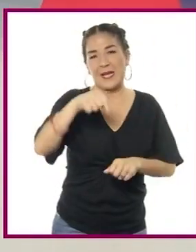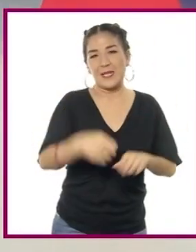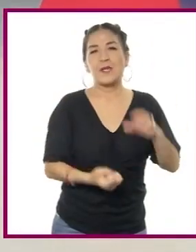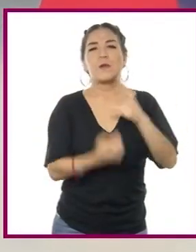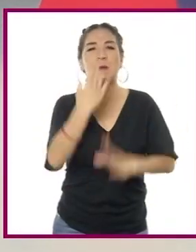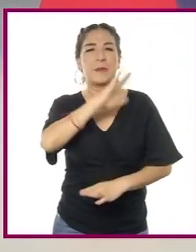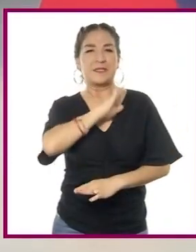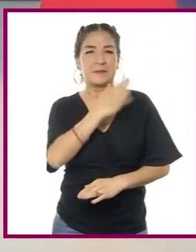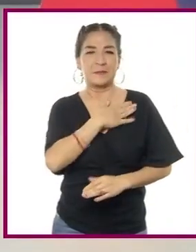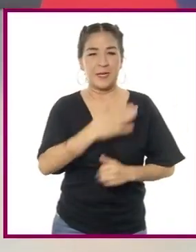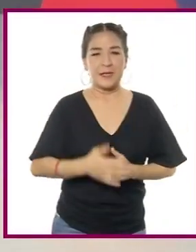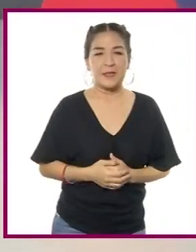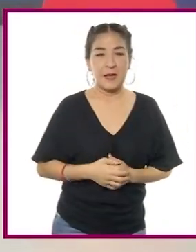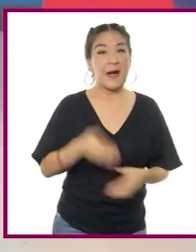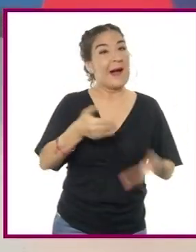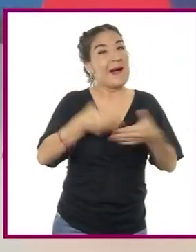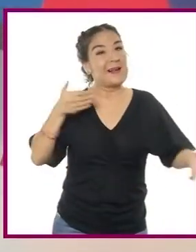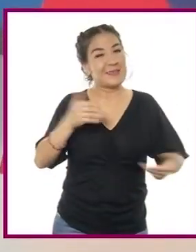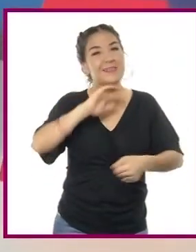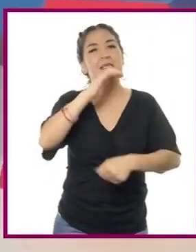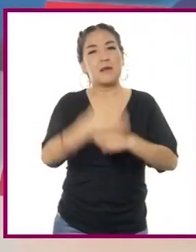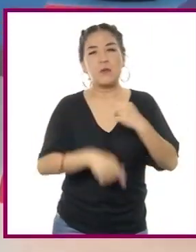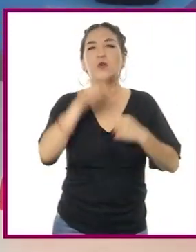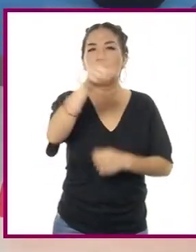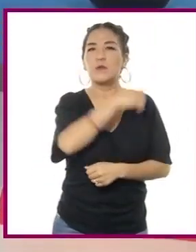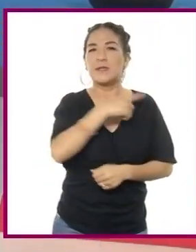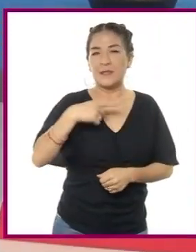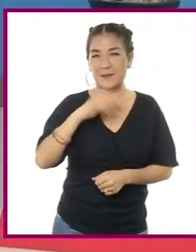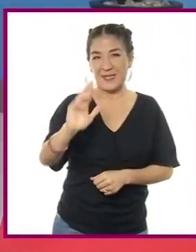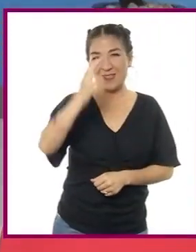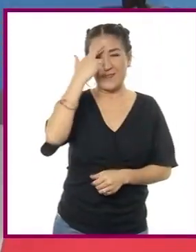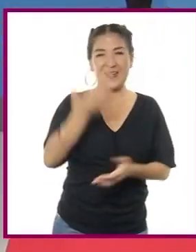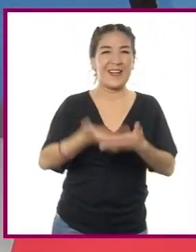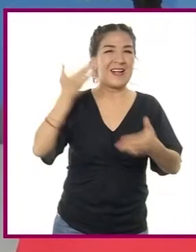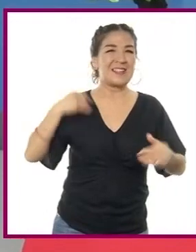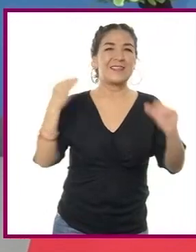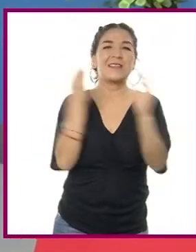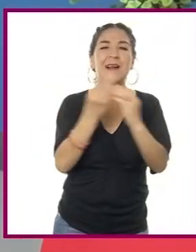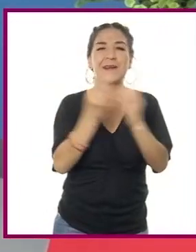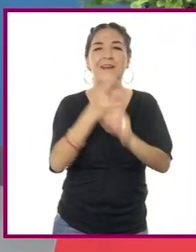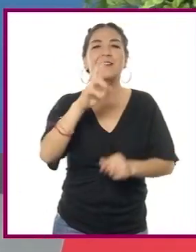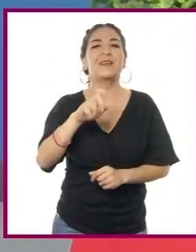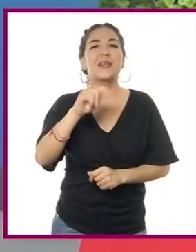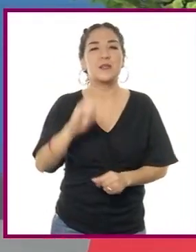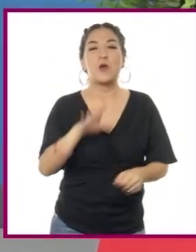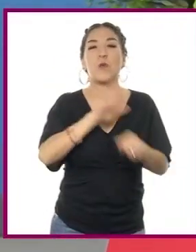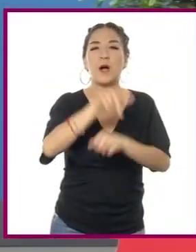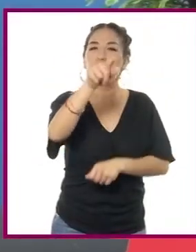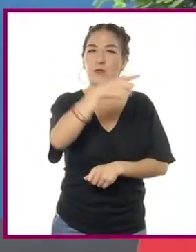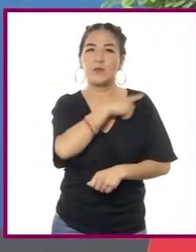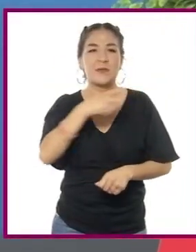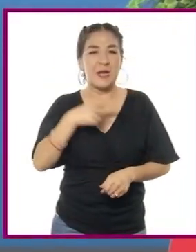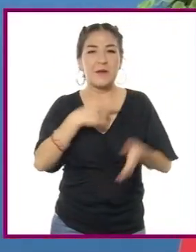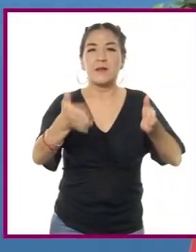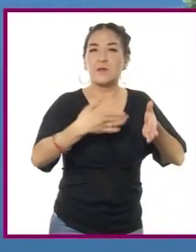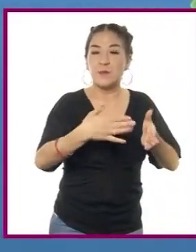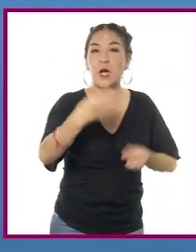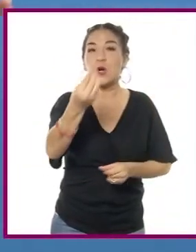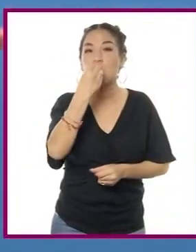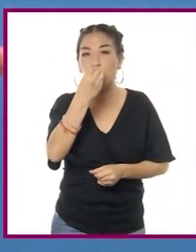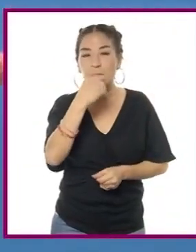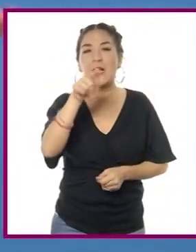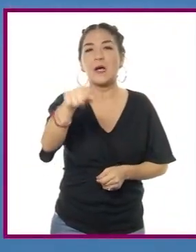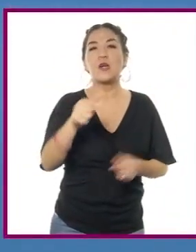Antes de despedirnos, les recordamos que el reto planteado la sesión anterior fue la redacción de una receta que